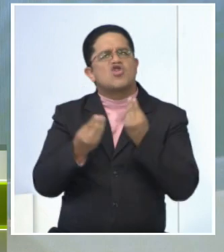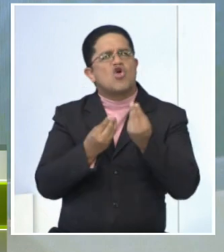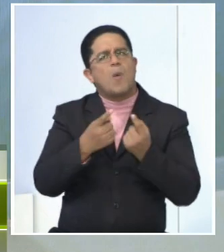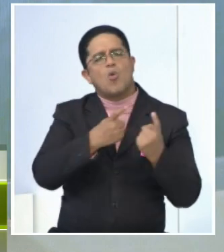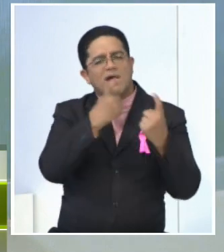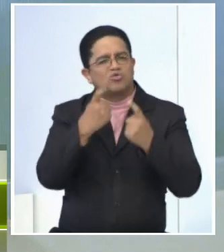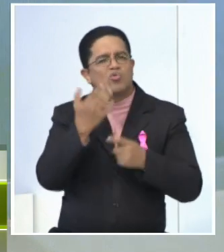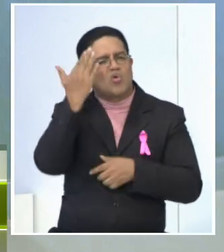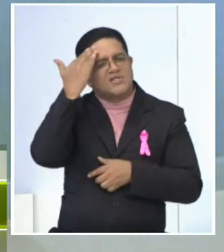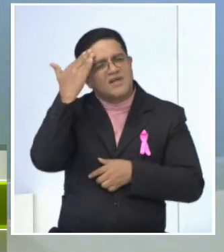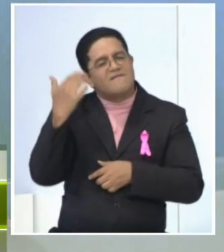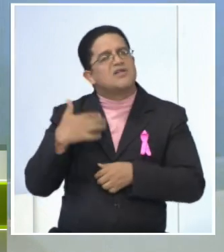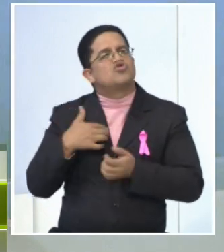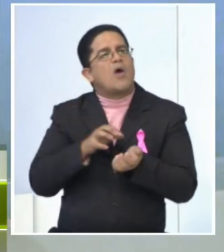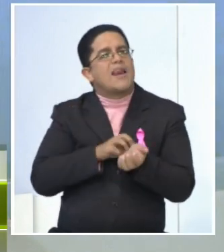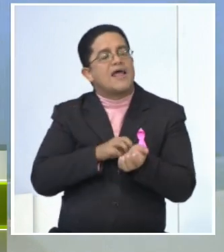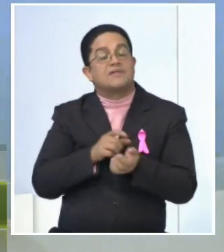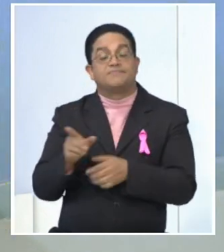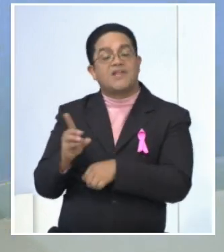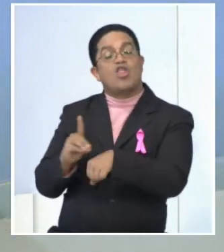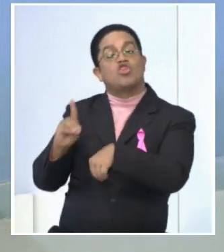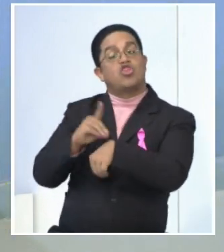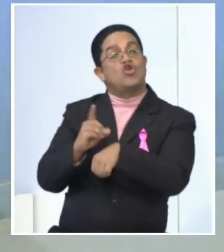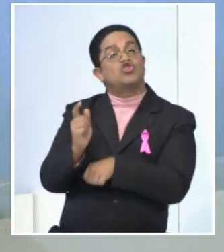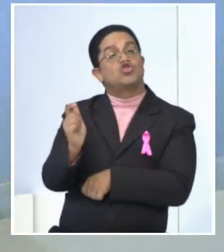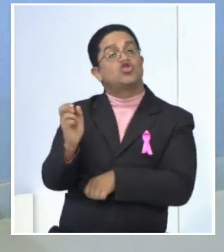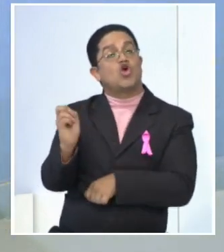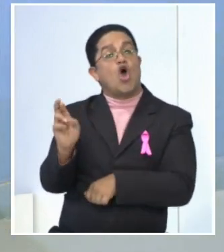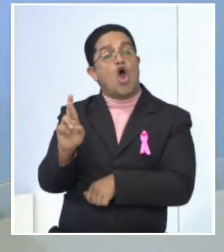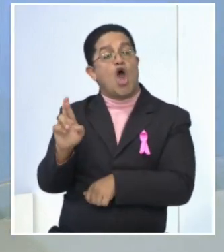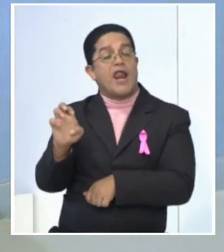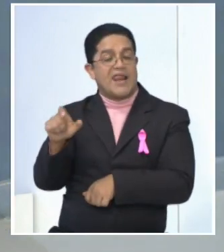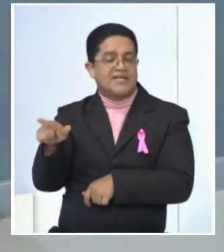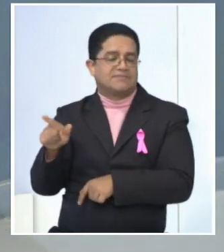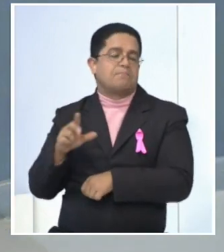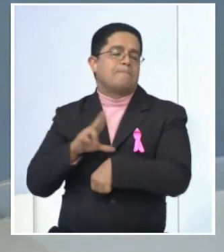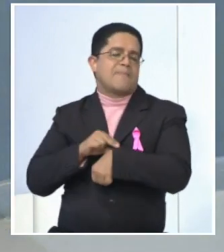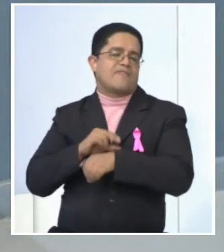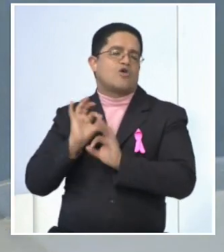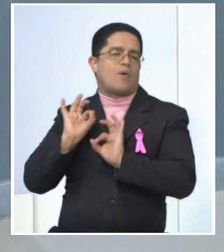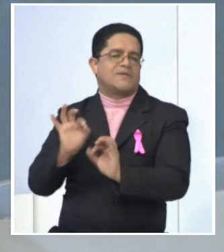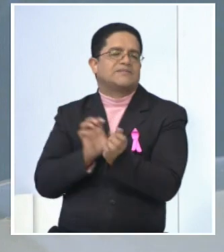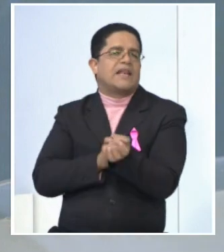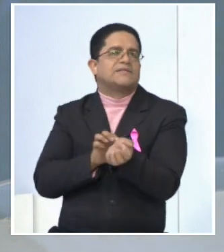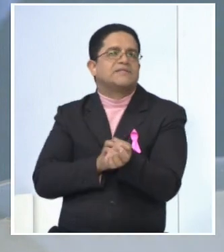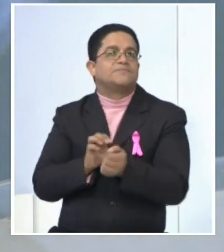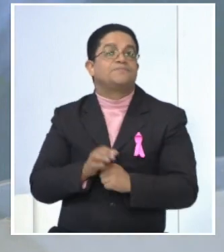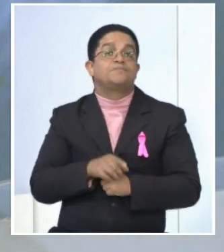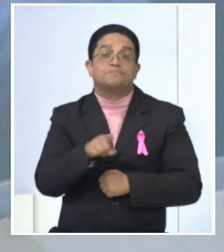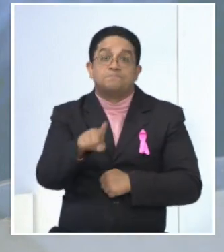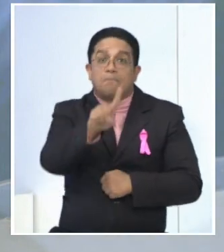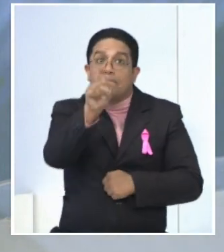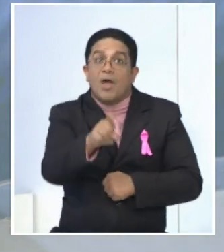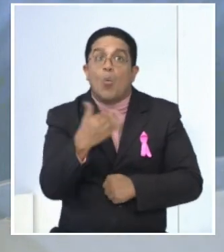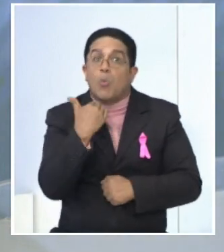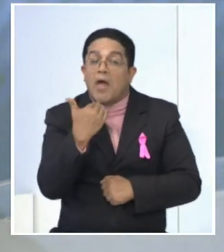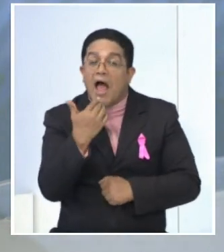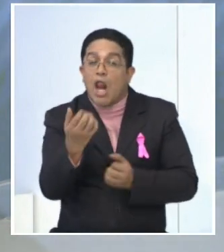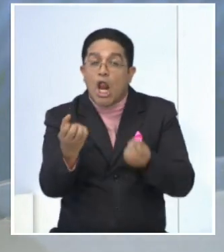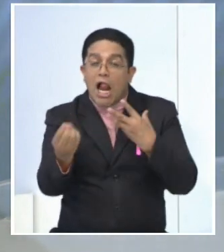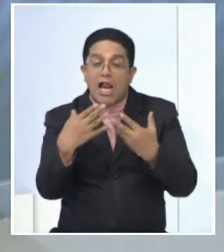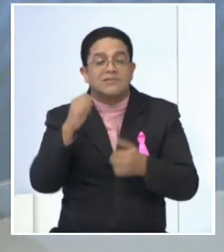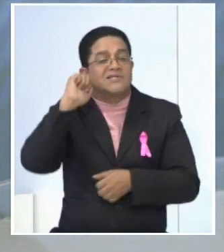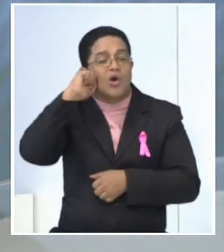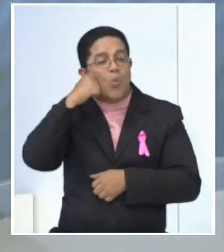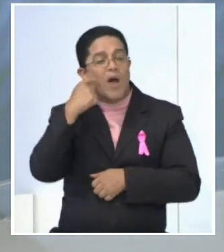soy alérgico o no? ¿Sí? El doctor José Litorre nos seguirá acompañando, pediatra, inmunólogo y también alergólogo. Así que si tiene preguntas o comentarios,